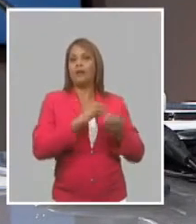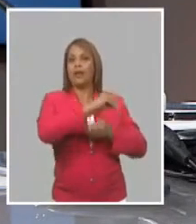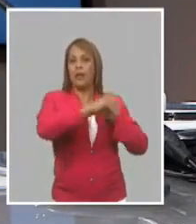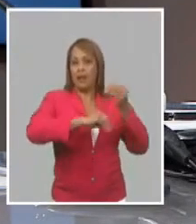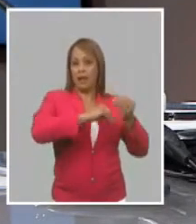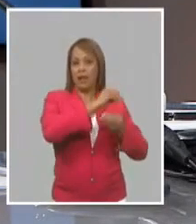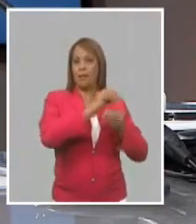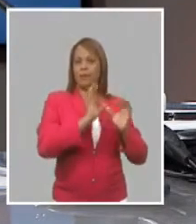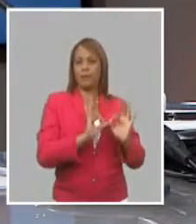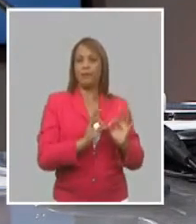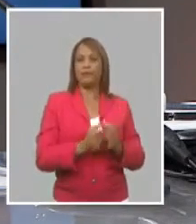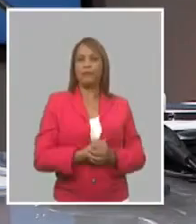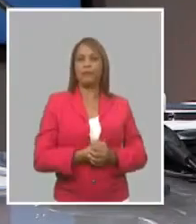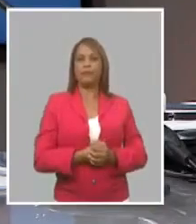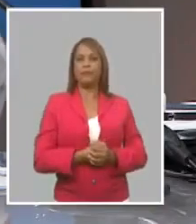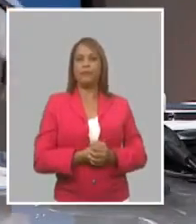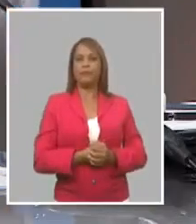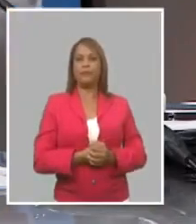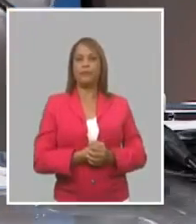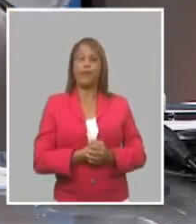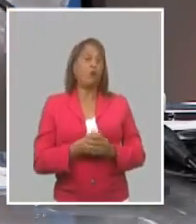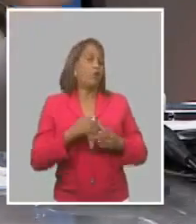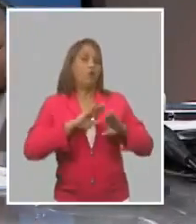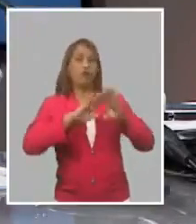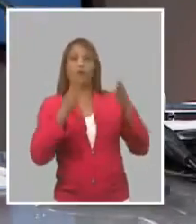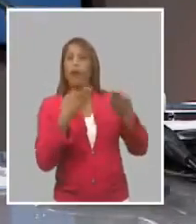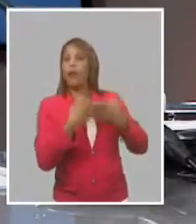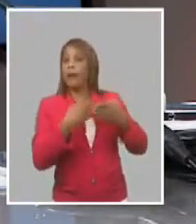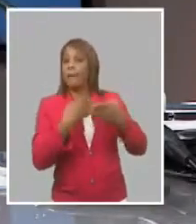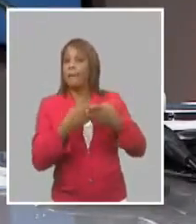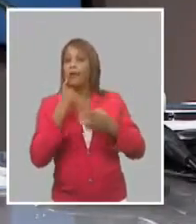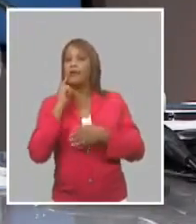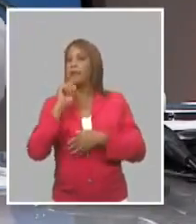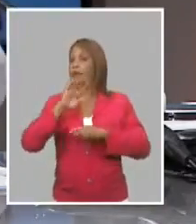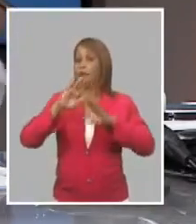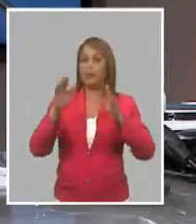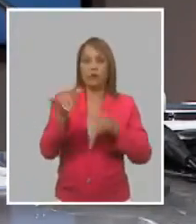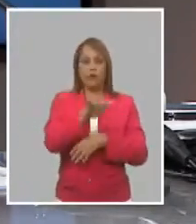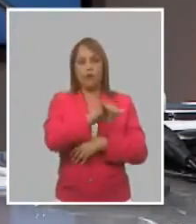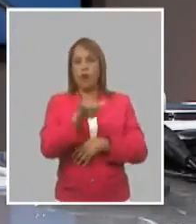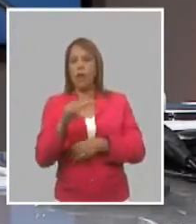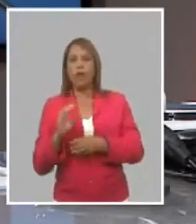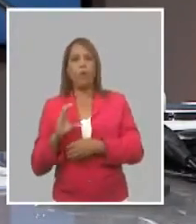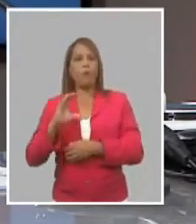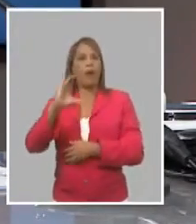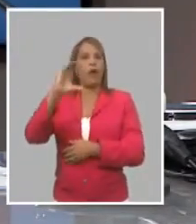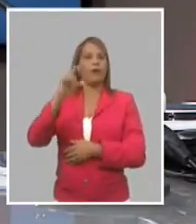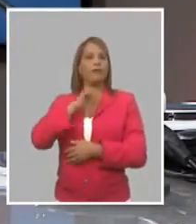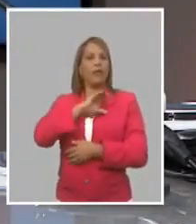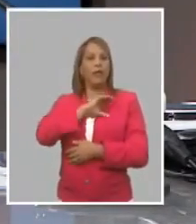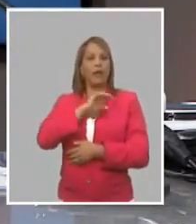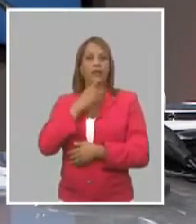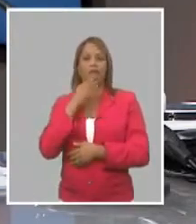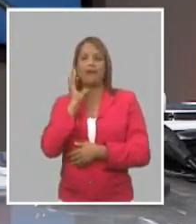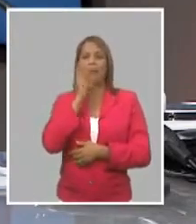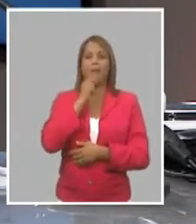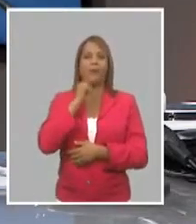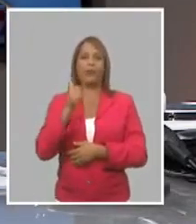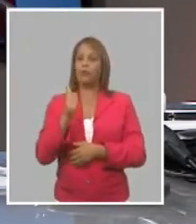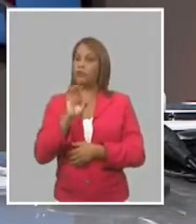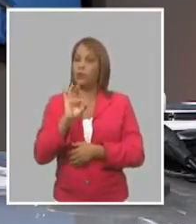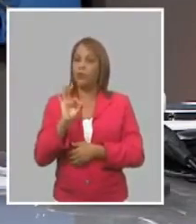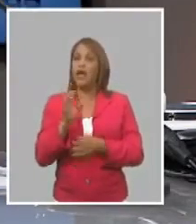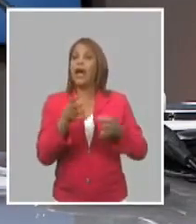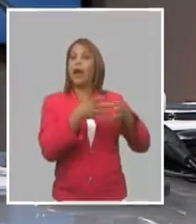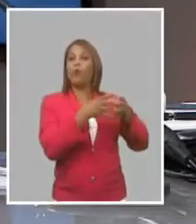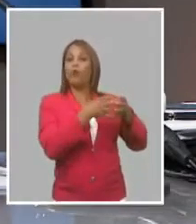devaluación. No pensemos que todas las empresas, mañana tú devalúas, incrementas salario y esto es una maravilla.